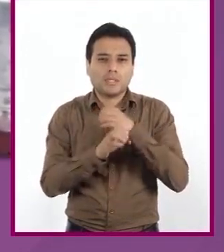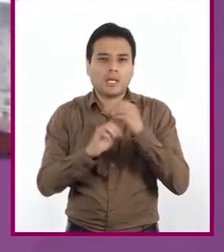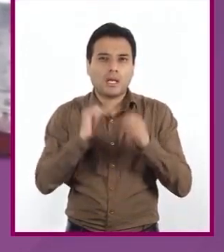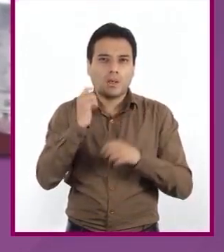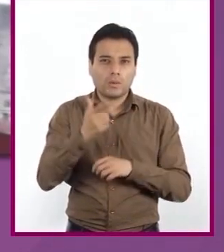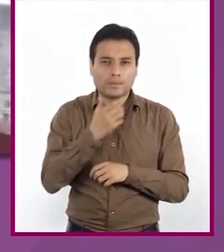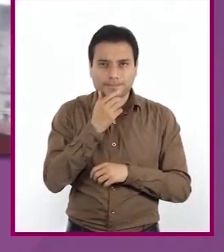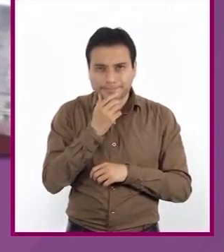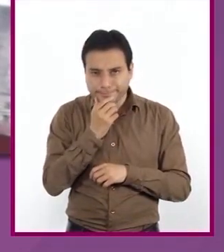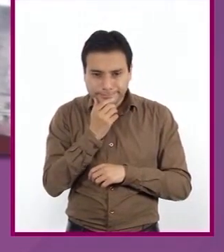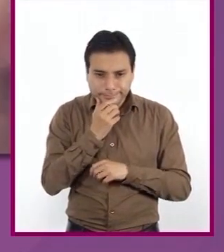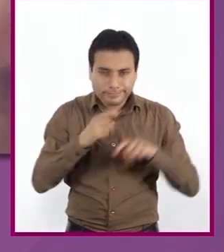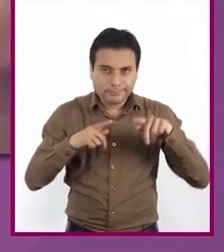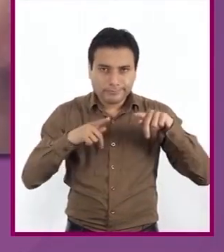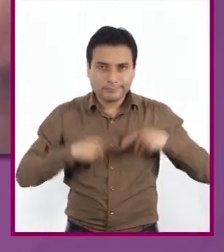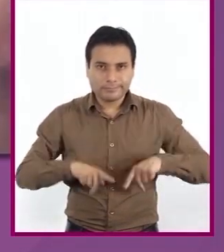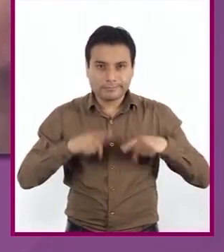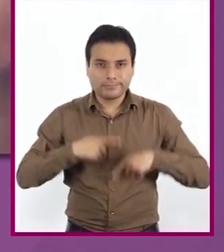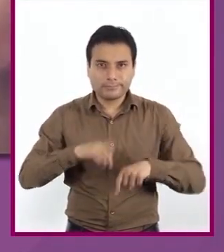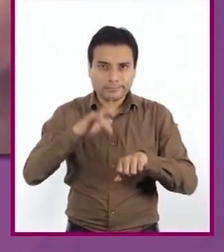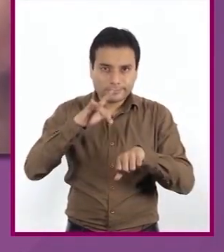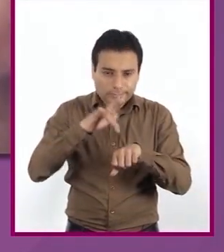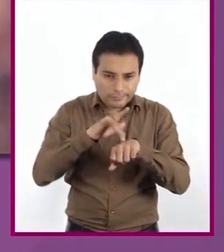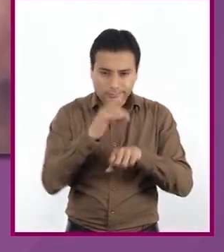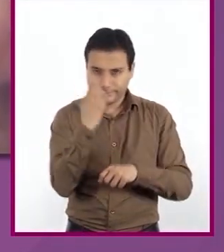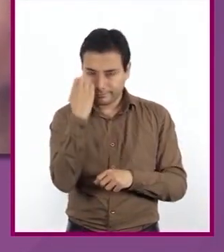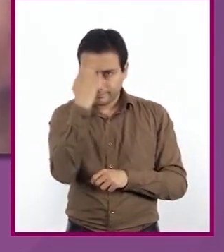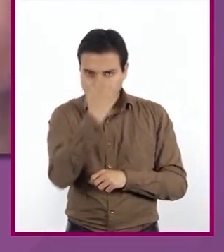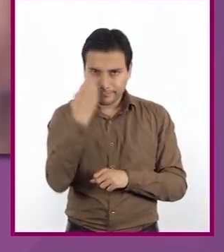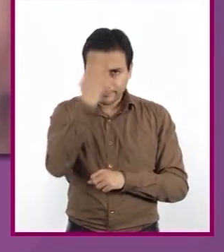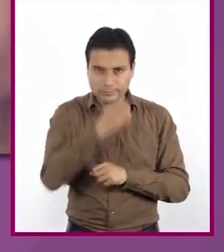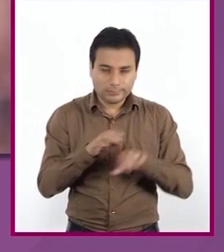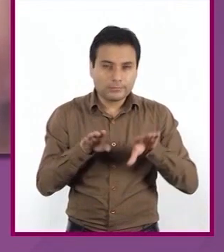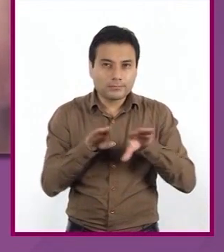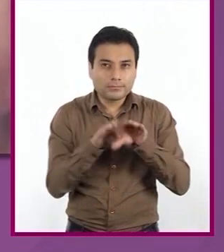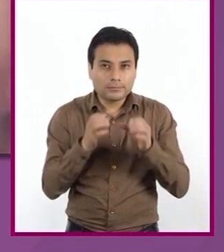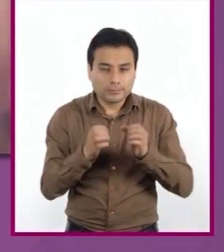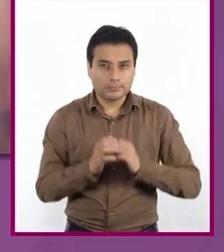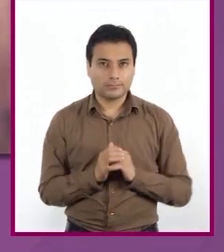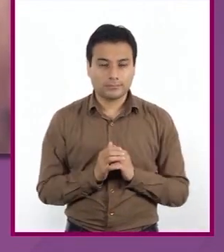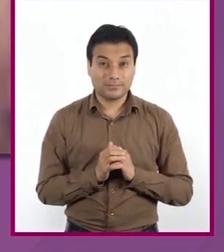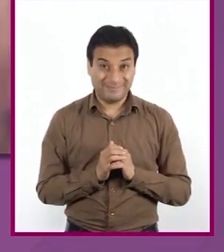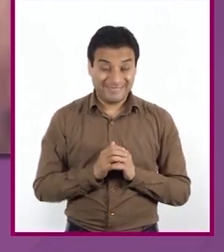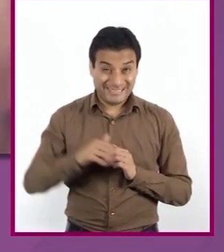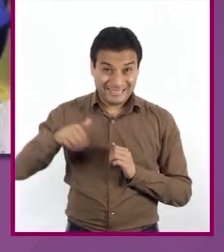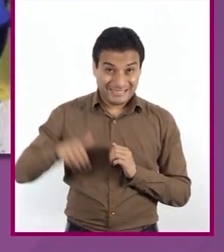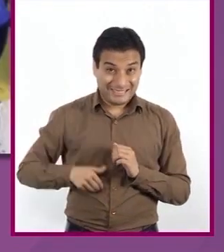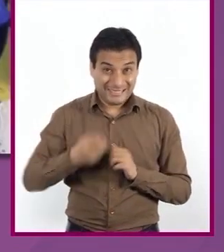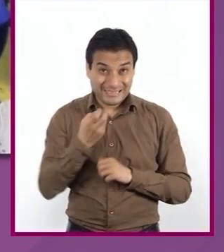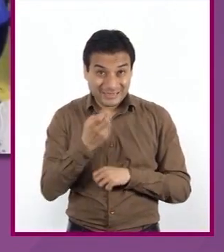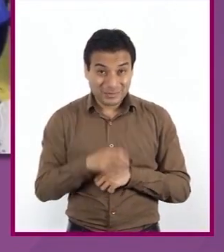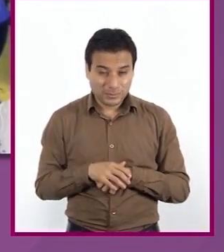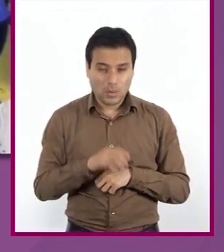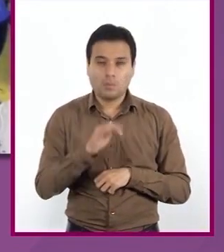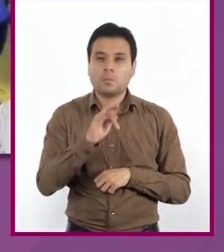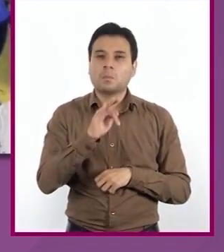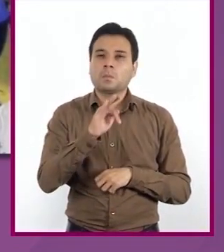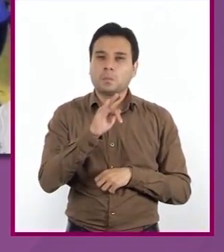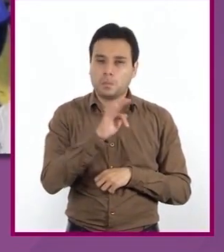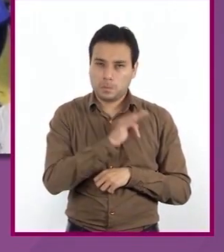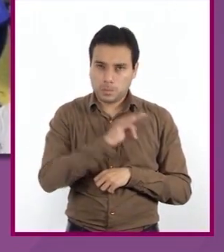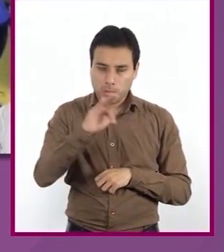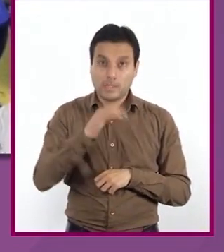a la persona accidentada y revisar su estado de conciencia, dado que un accidente de este tipo puede alterar el